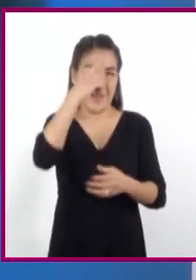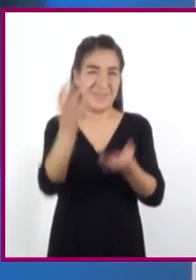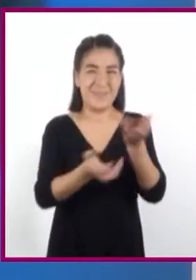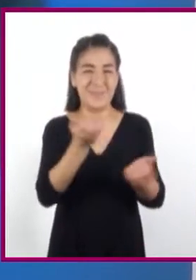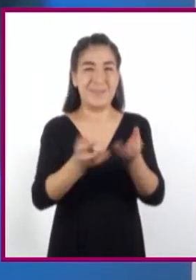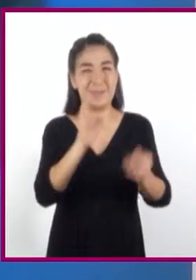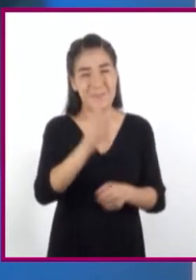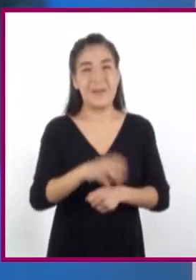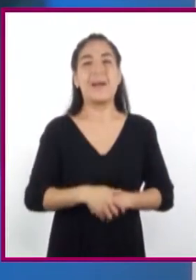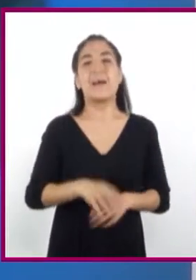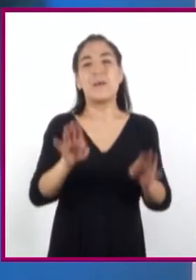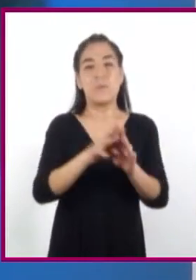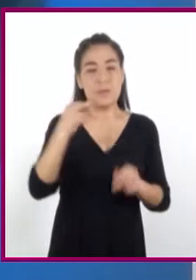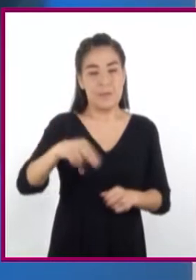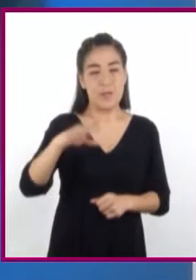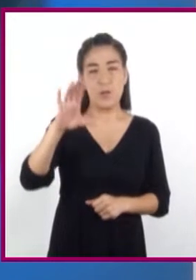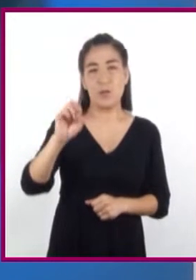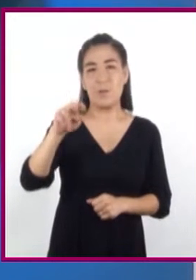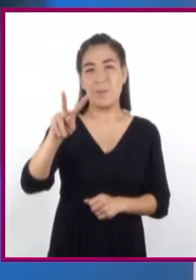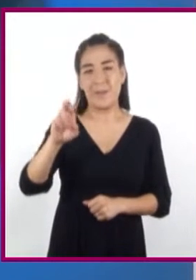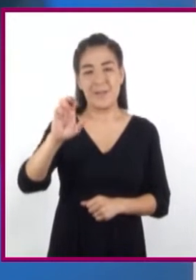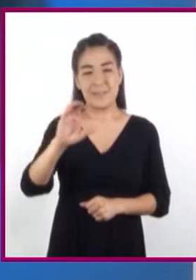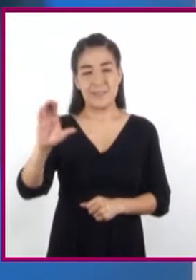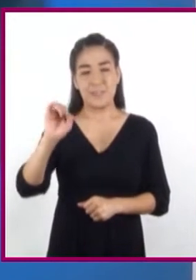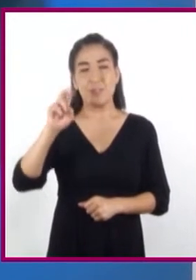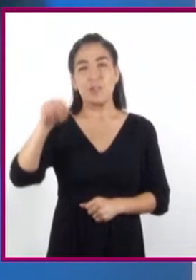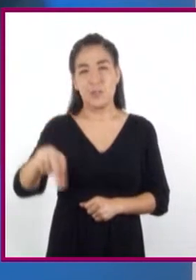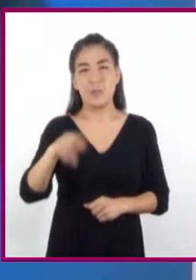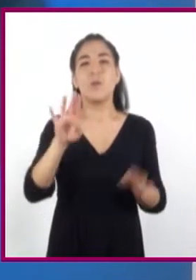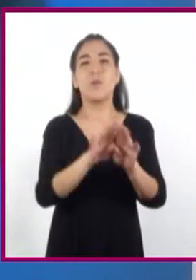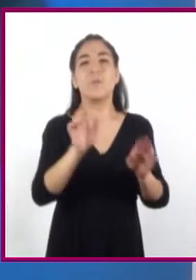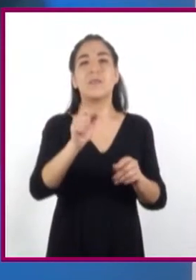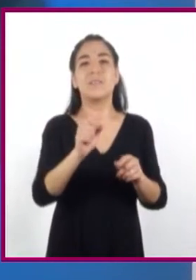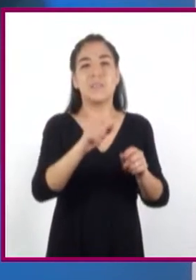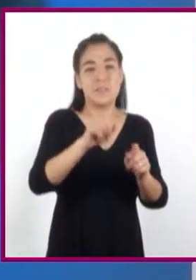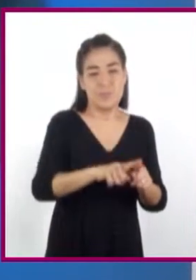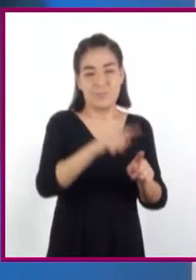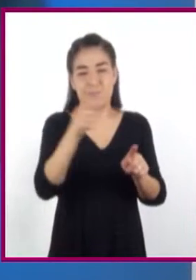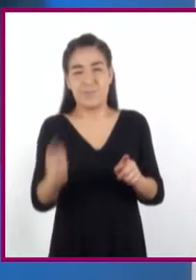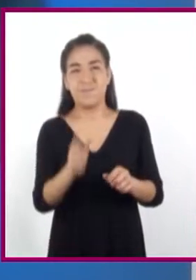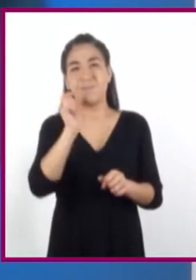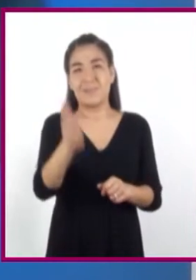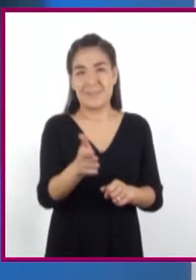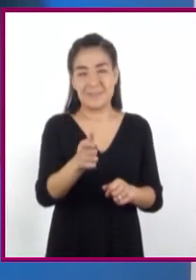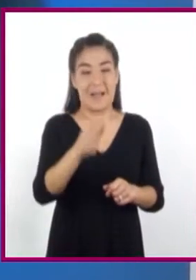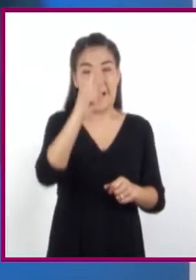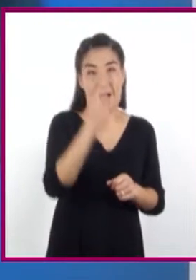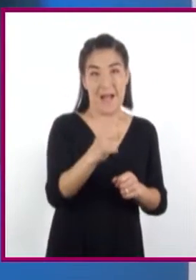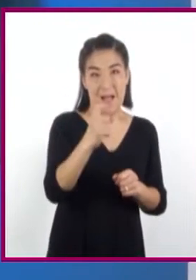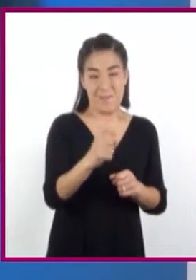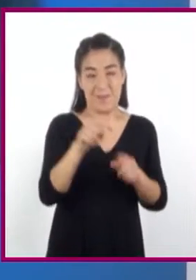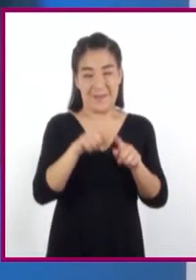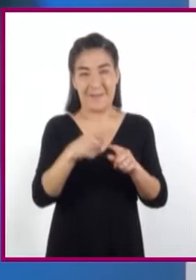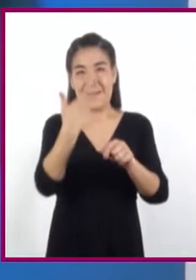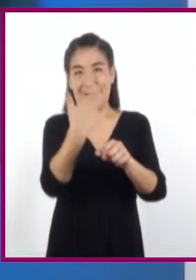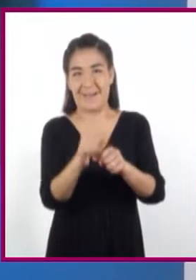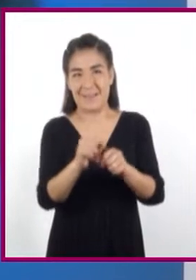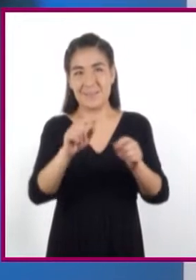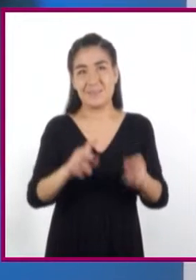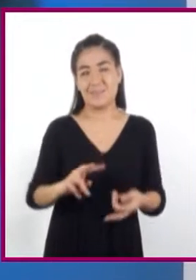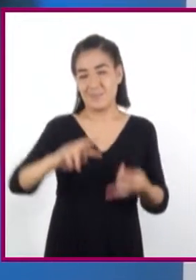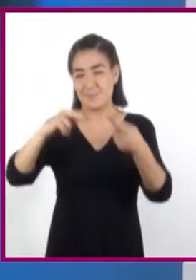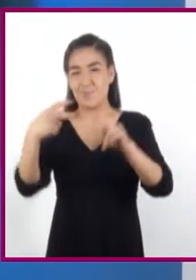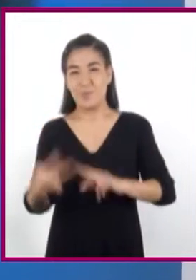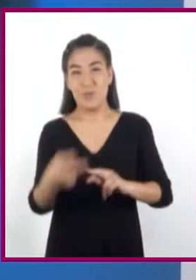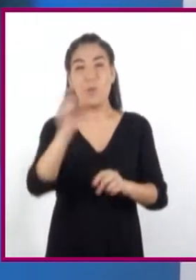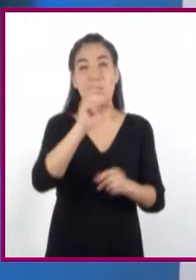explicar un proceso llamado convección que se transmite en los fluidos. Esto incluye a los líquidos y a los gases. Al